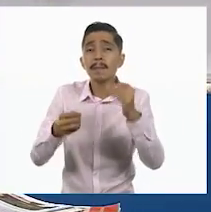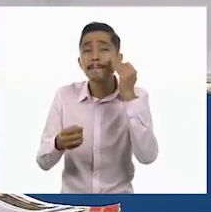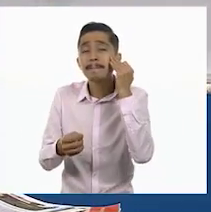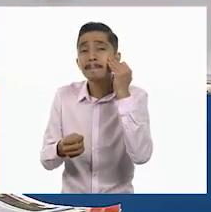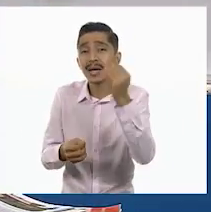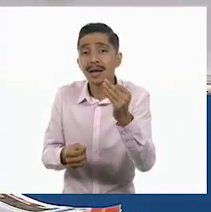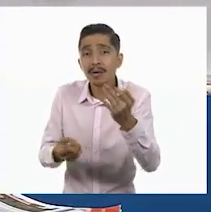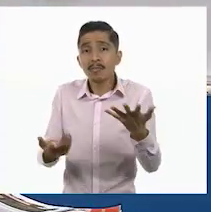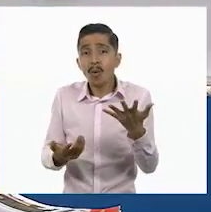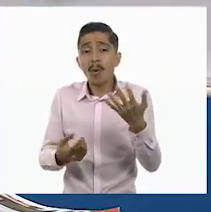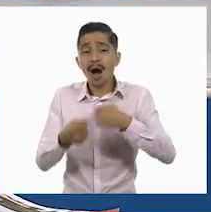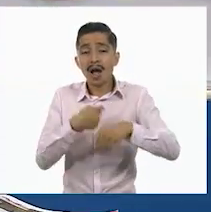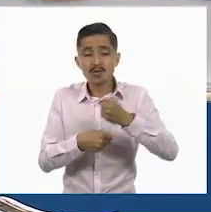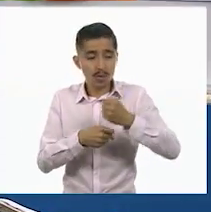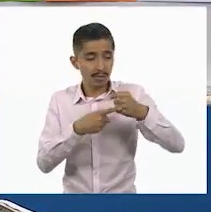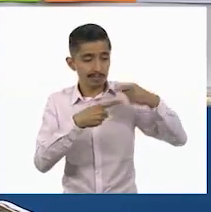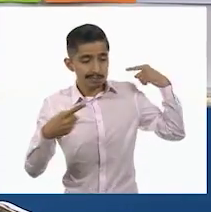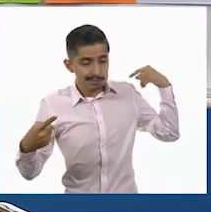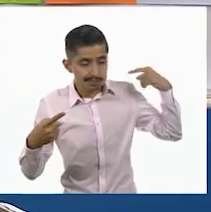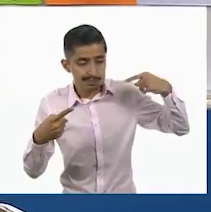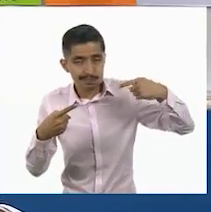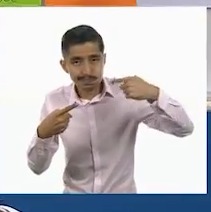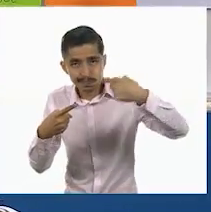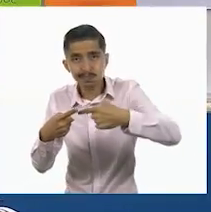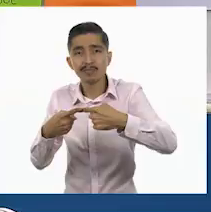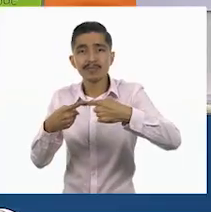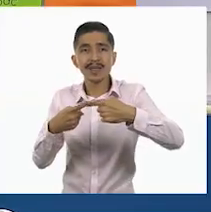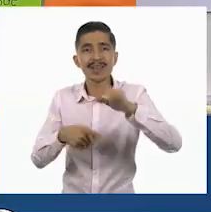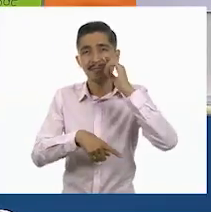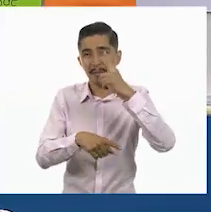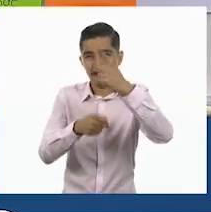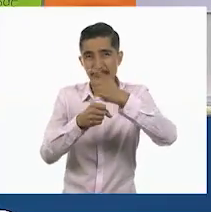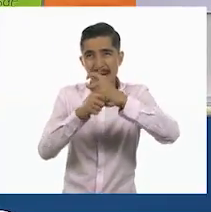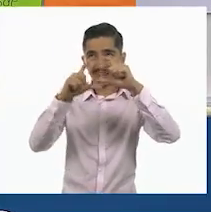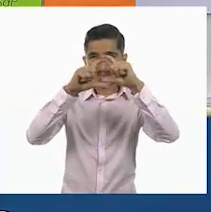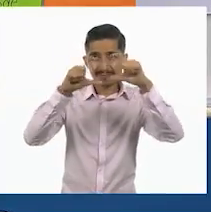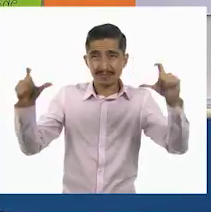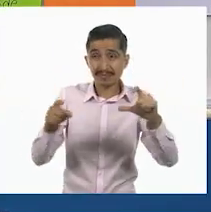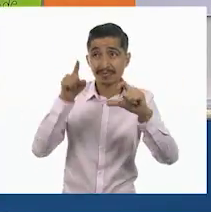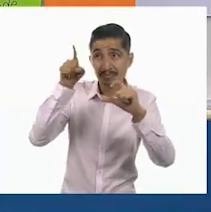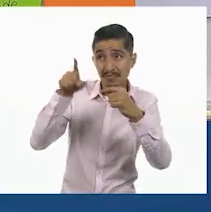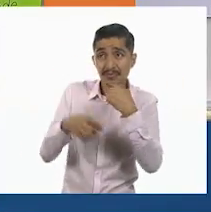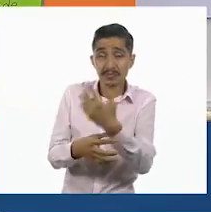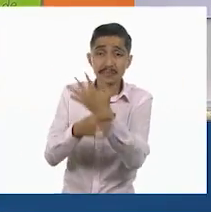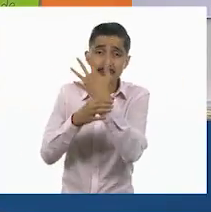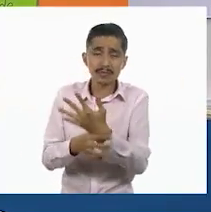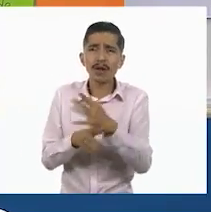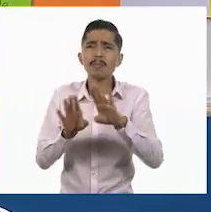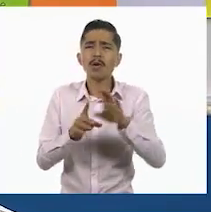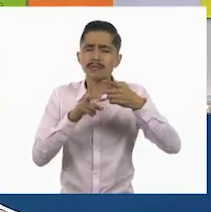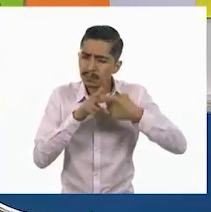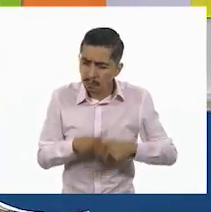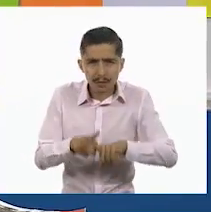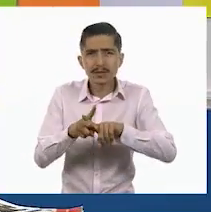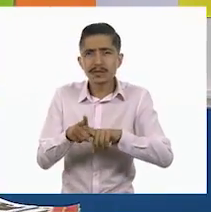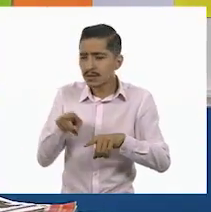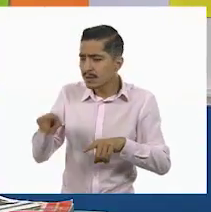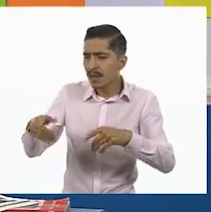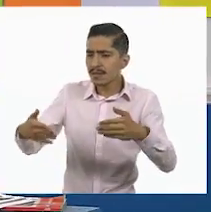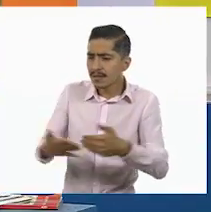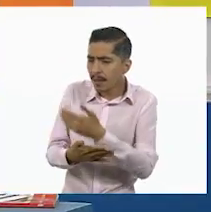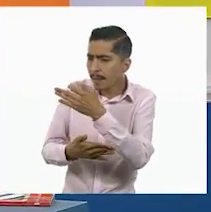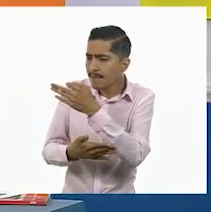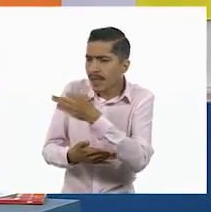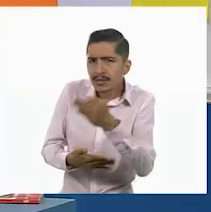como pueden darse cuenta, tenemos un primer párrafo donde tenemos el inicio, el origen de Maribel, la fecha